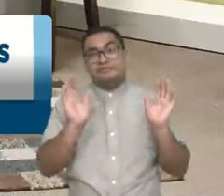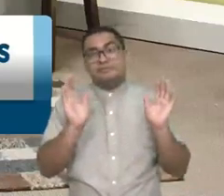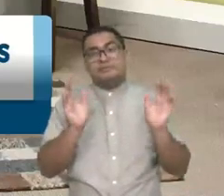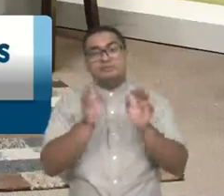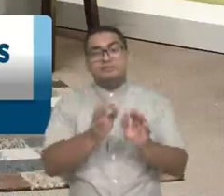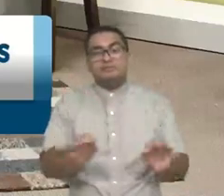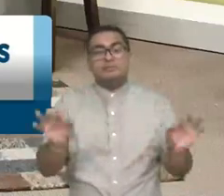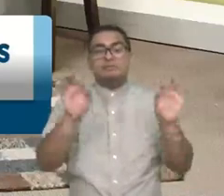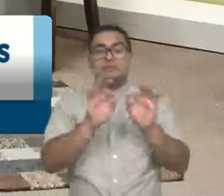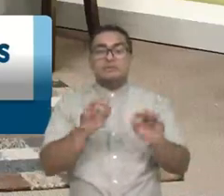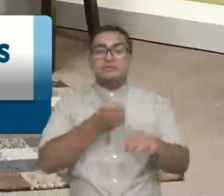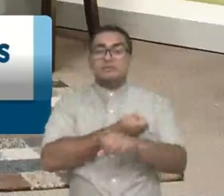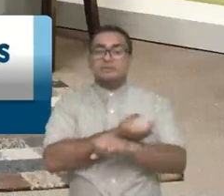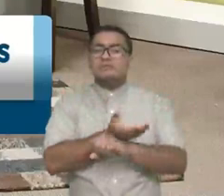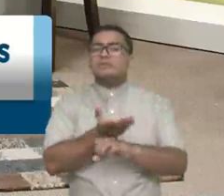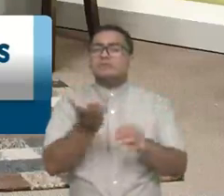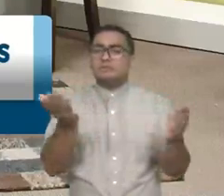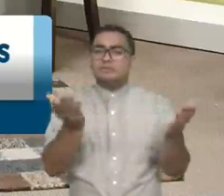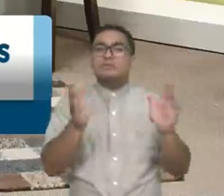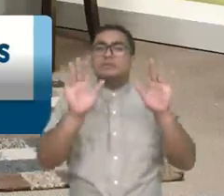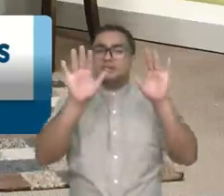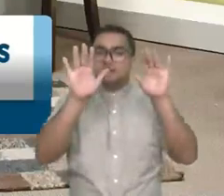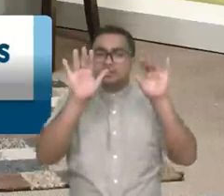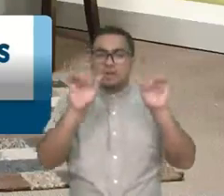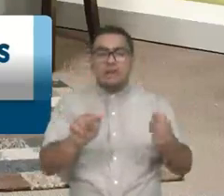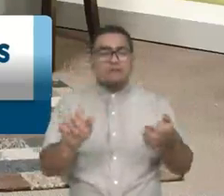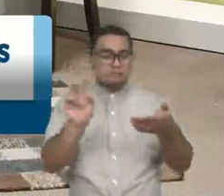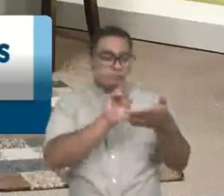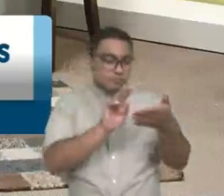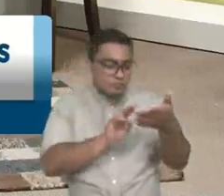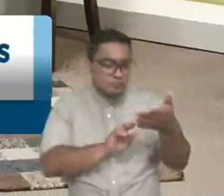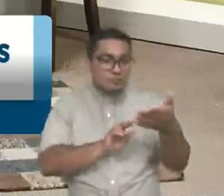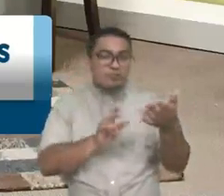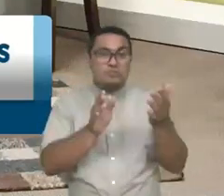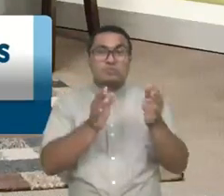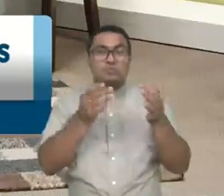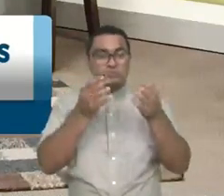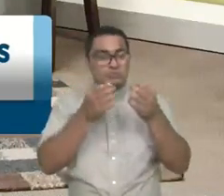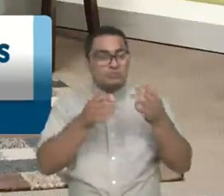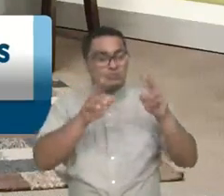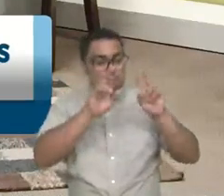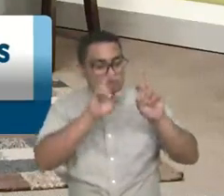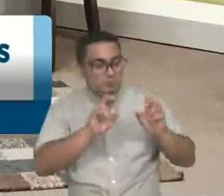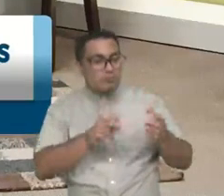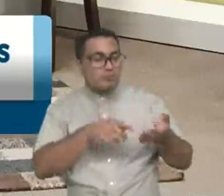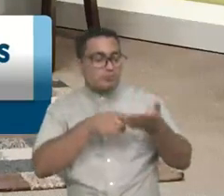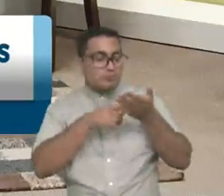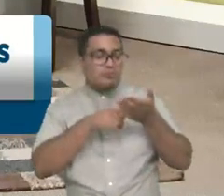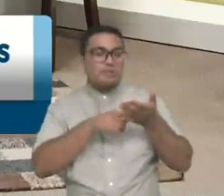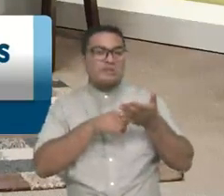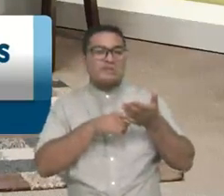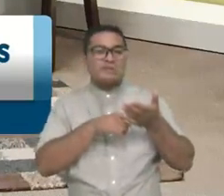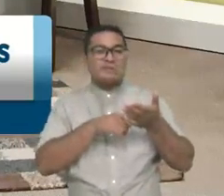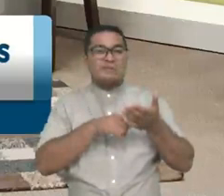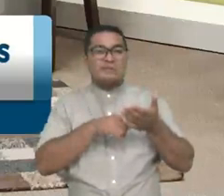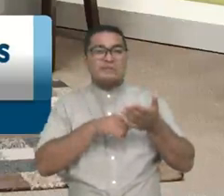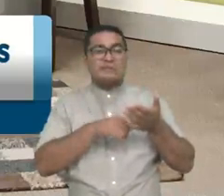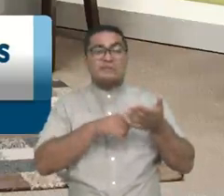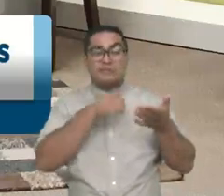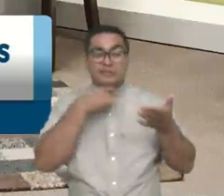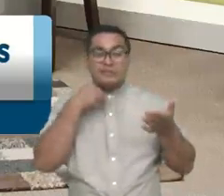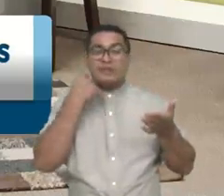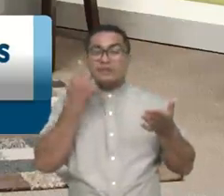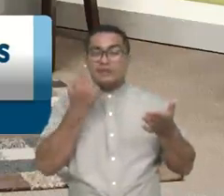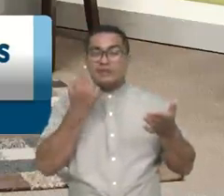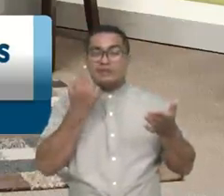les orienta? Está bien, ya leíste la noticia, revisaste la fuente, ¿es confiable,